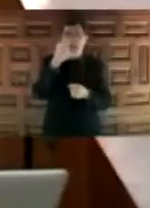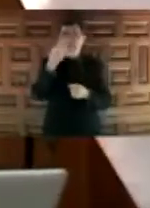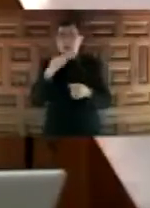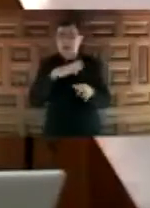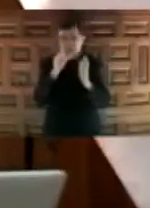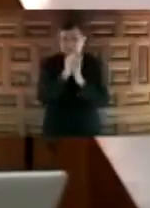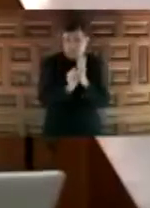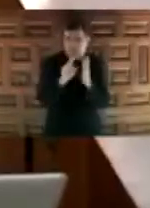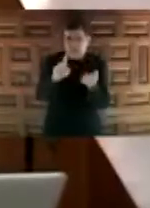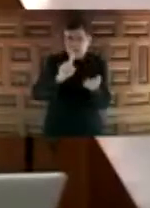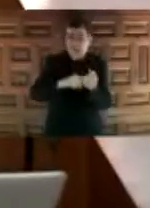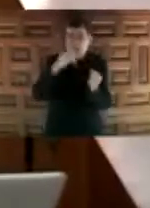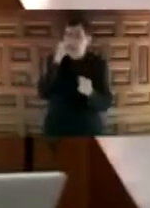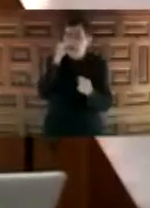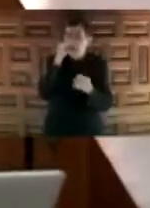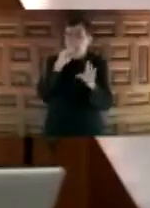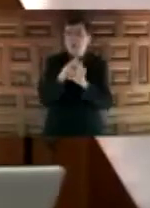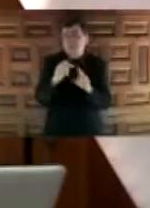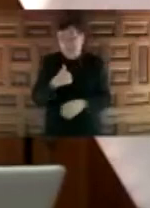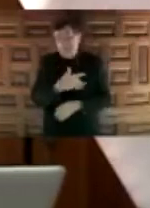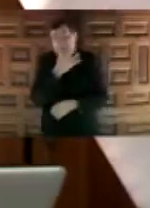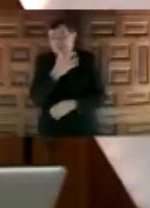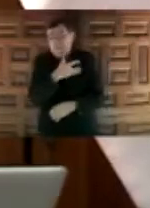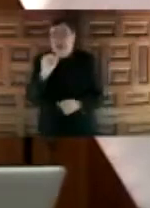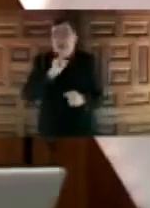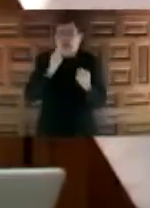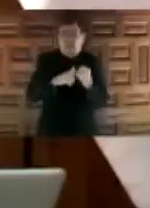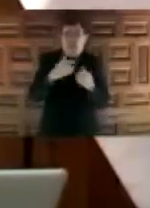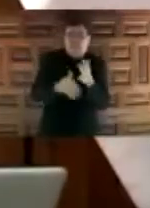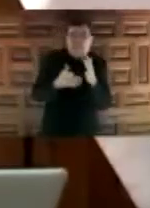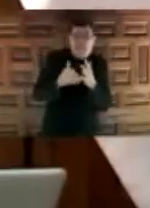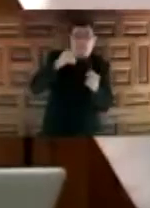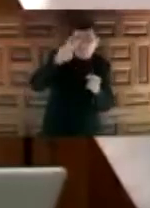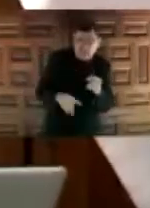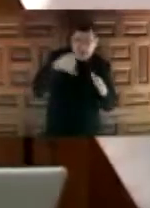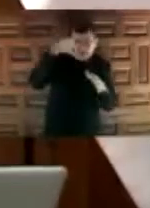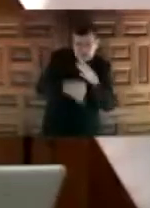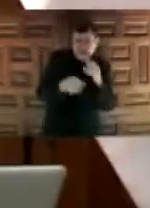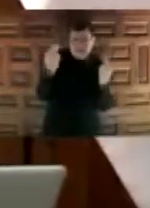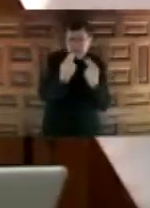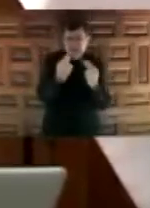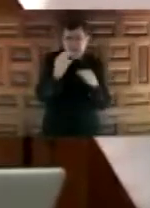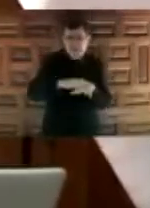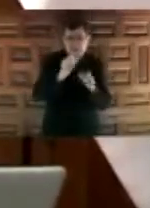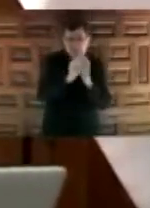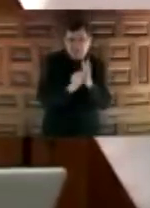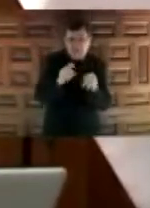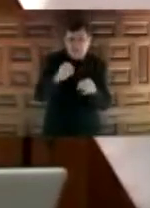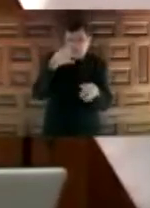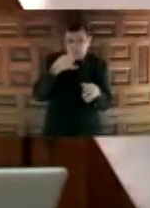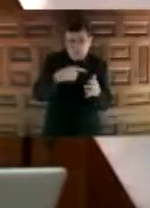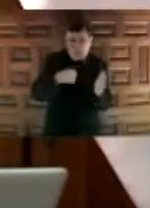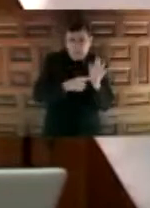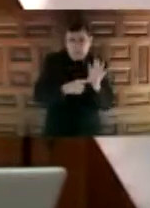de becas totalmente, me parece a mí que en algún momento desarticulado de las verdaderas necesidades que se tienen para el sistema y para